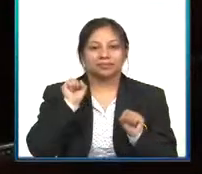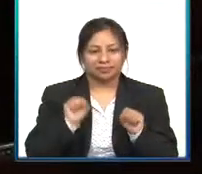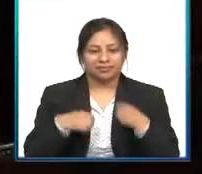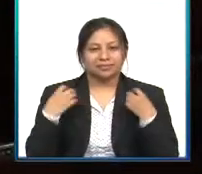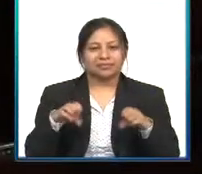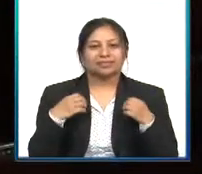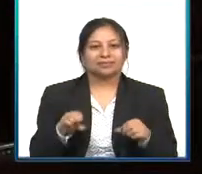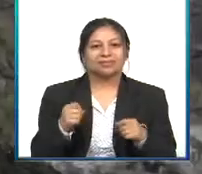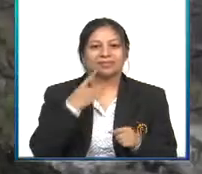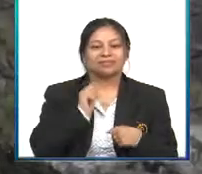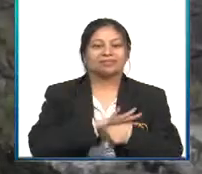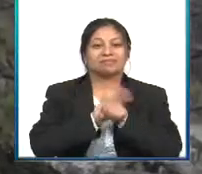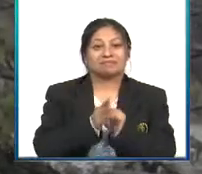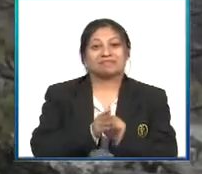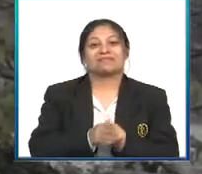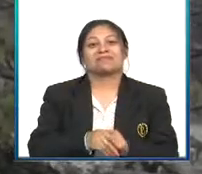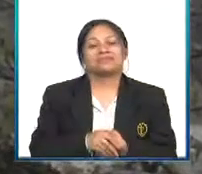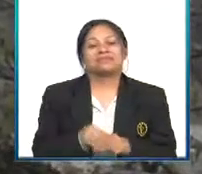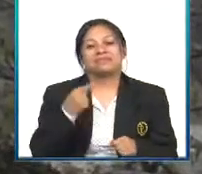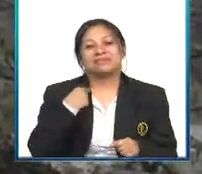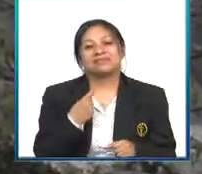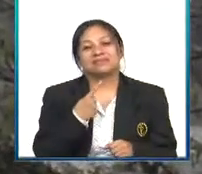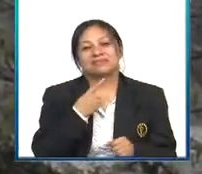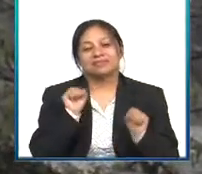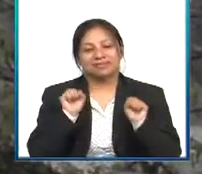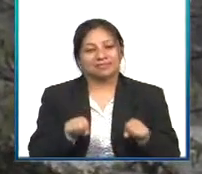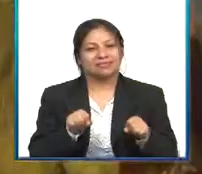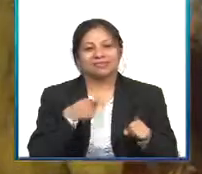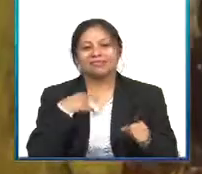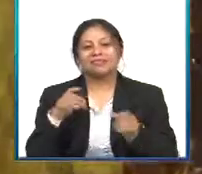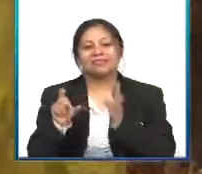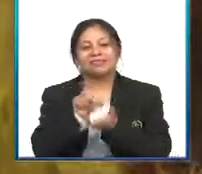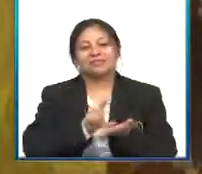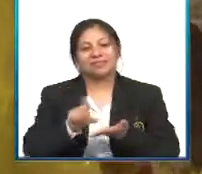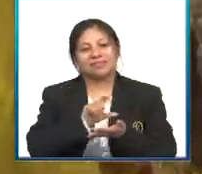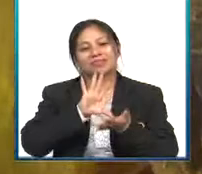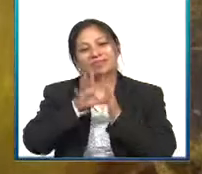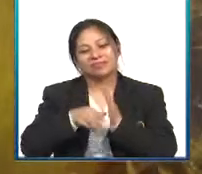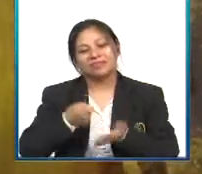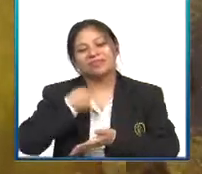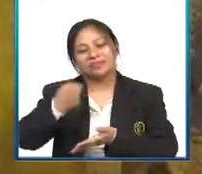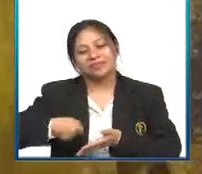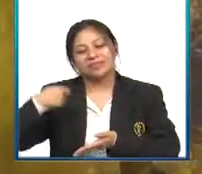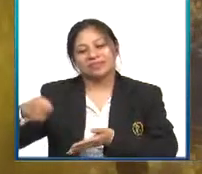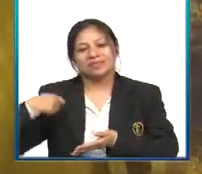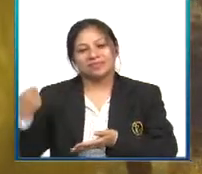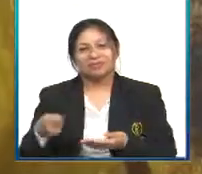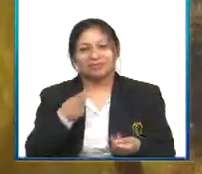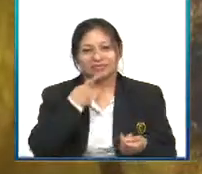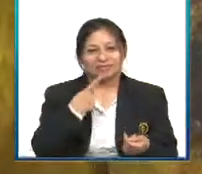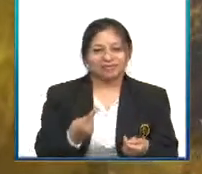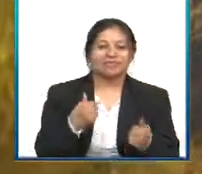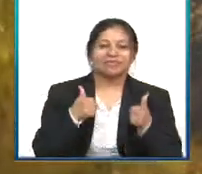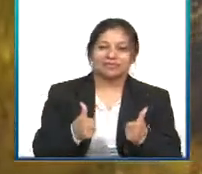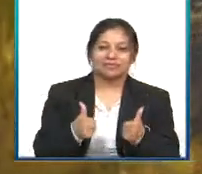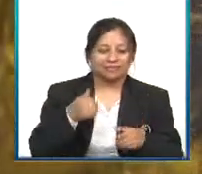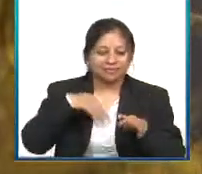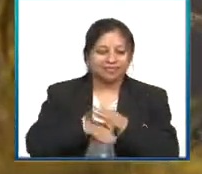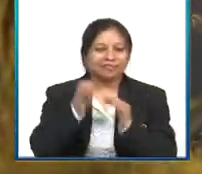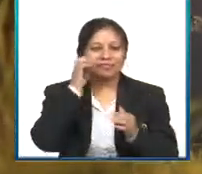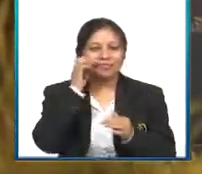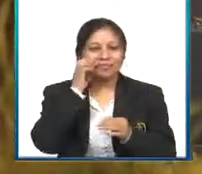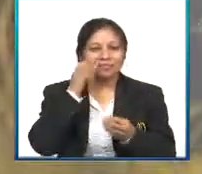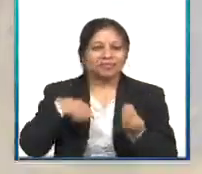los efectos causados por la pandemia del coronavirus COVID-19, que obligó a los colegios de postergar los pagos de colegiaturas, siendo un beneficio directo a los padres de